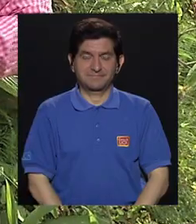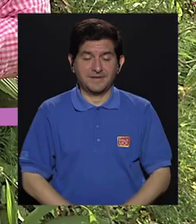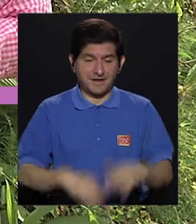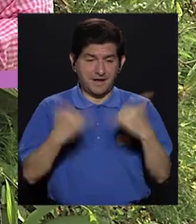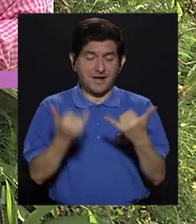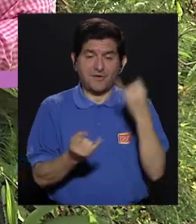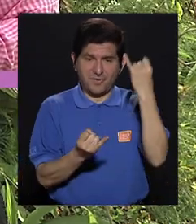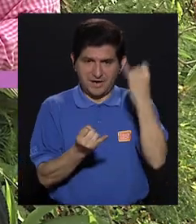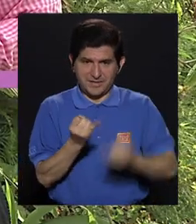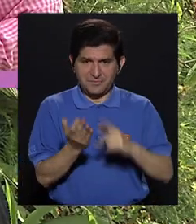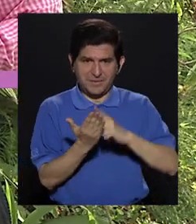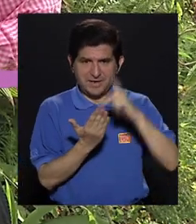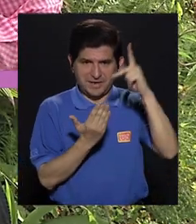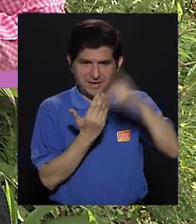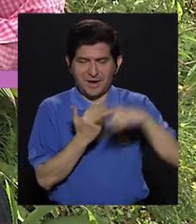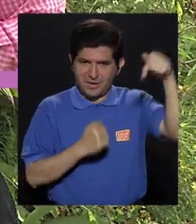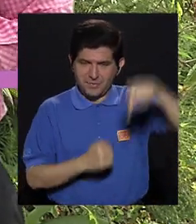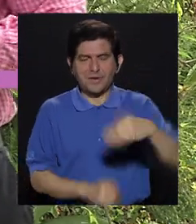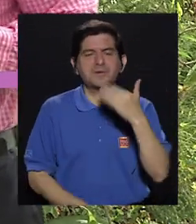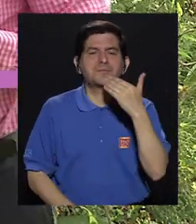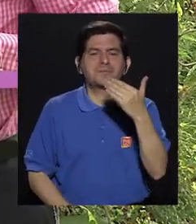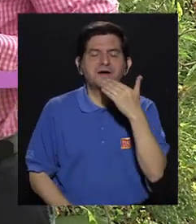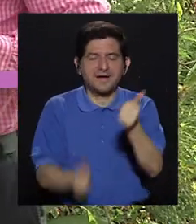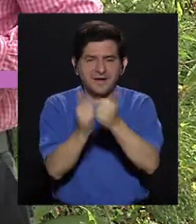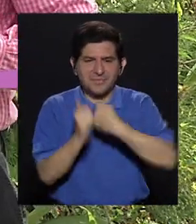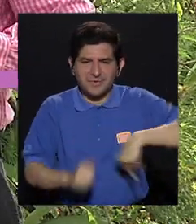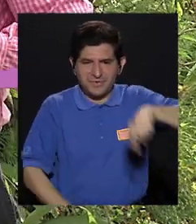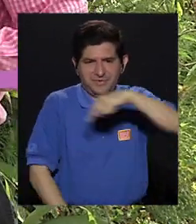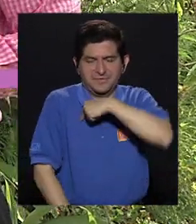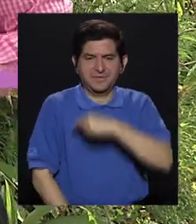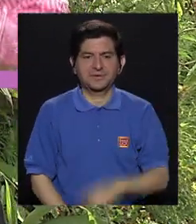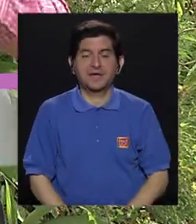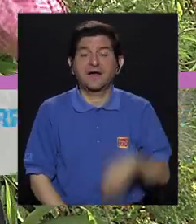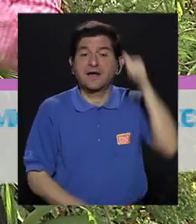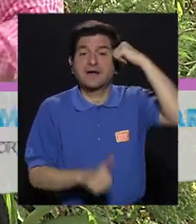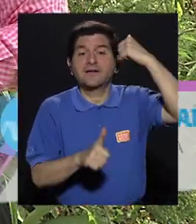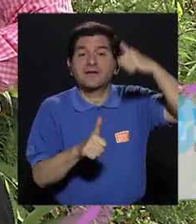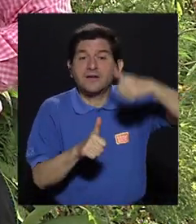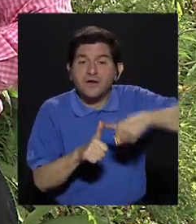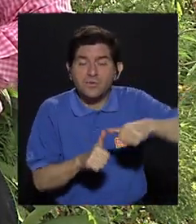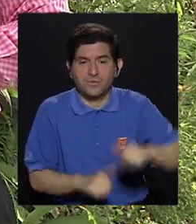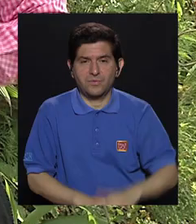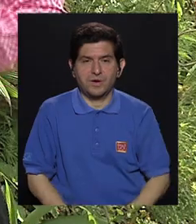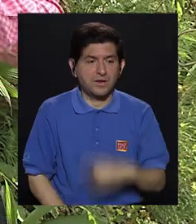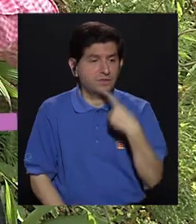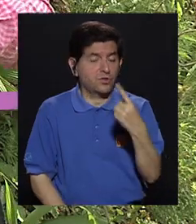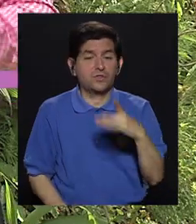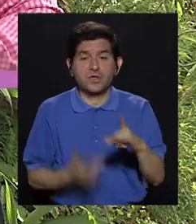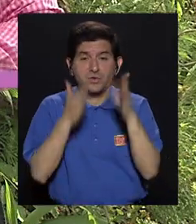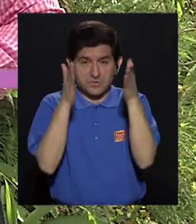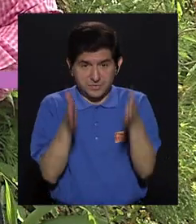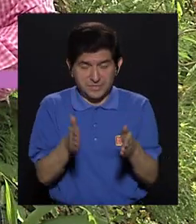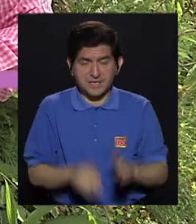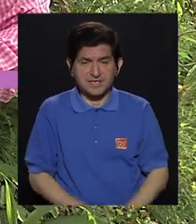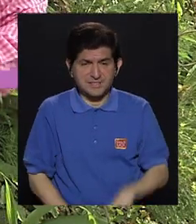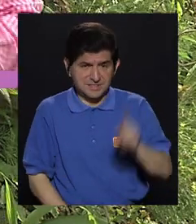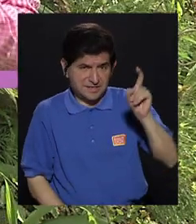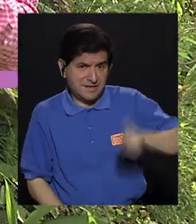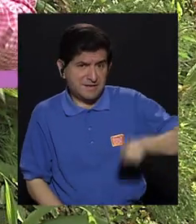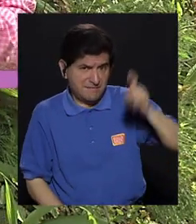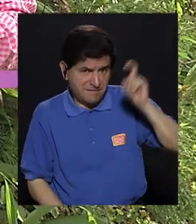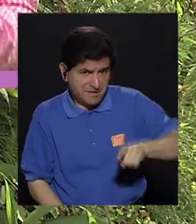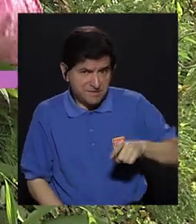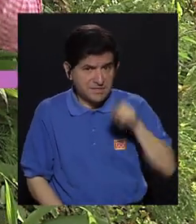Y bien, de esta forma llegamos al final del capítulo de hoy. Muchas gracias por acompañarnos. Y recordarles lo que dijo nuestro especialista.